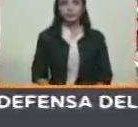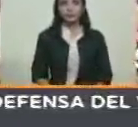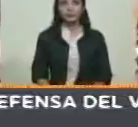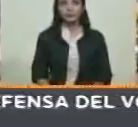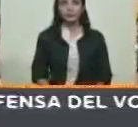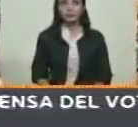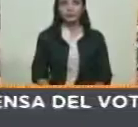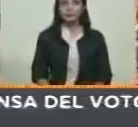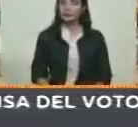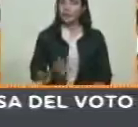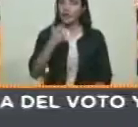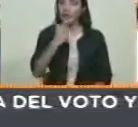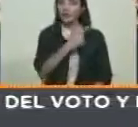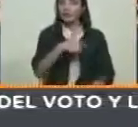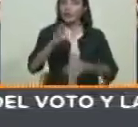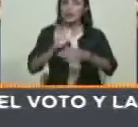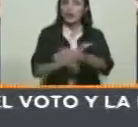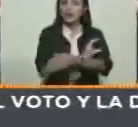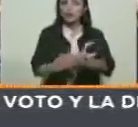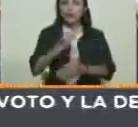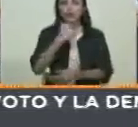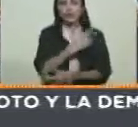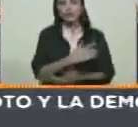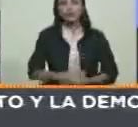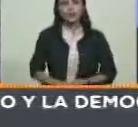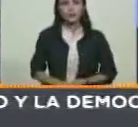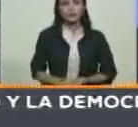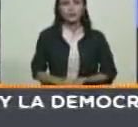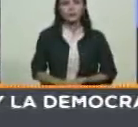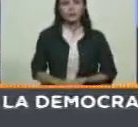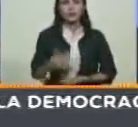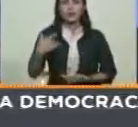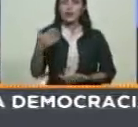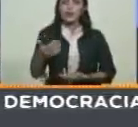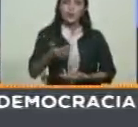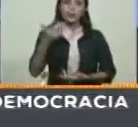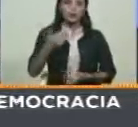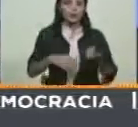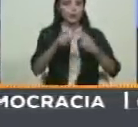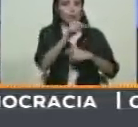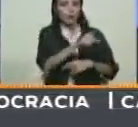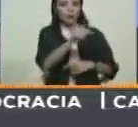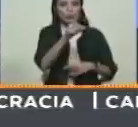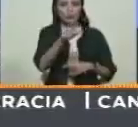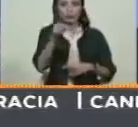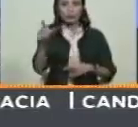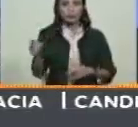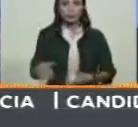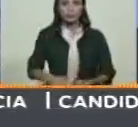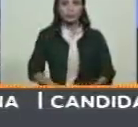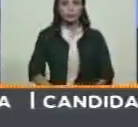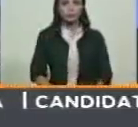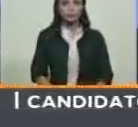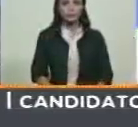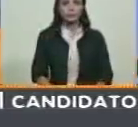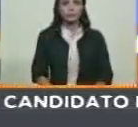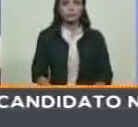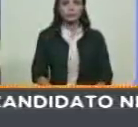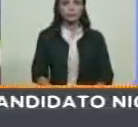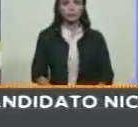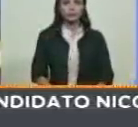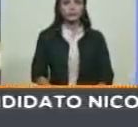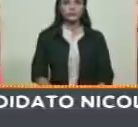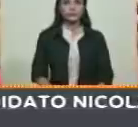como dice la canción me importas tú y tú